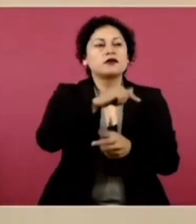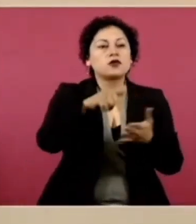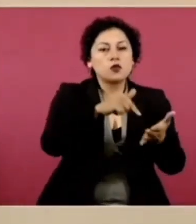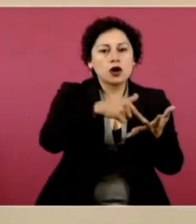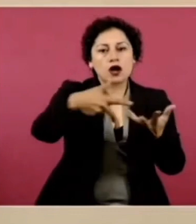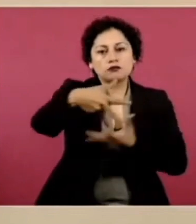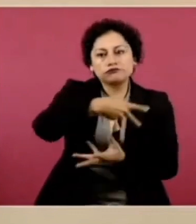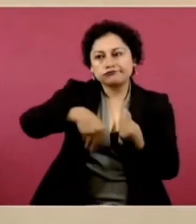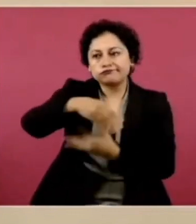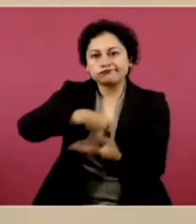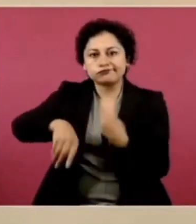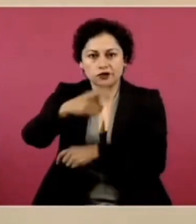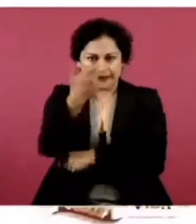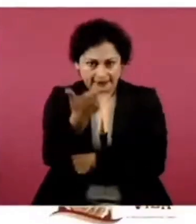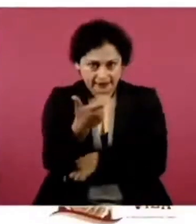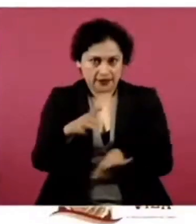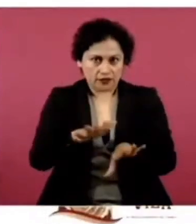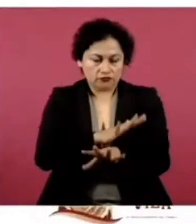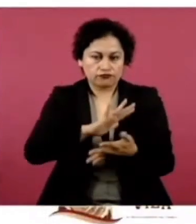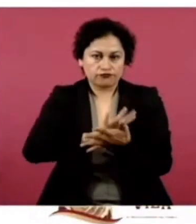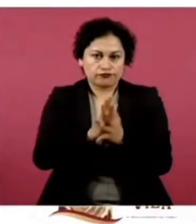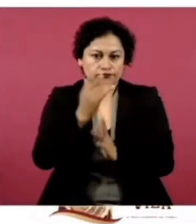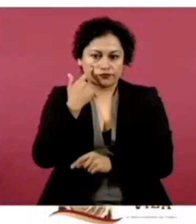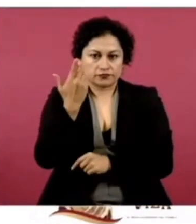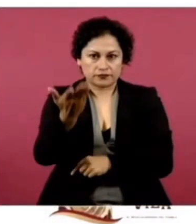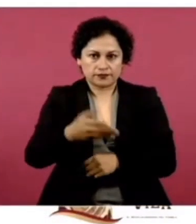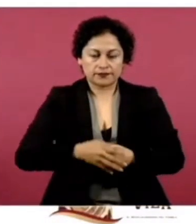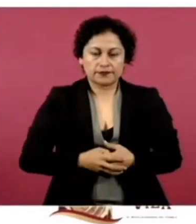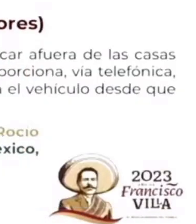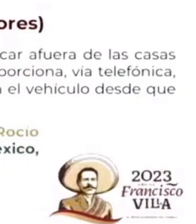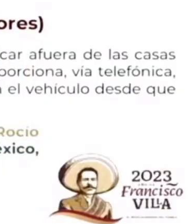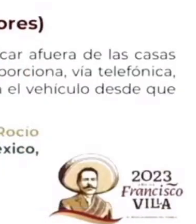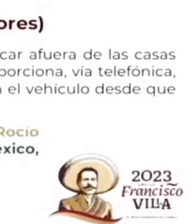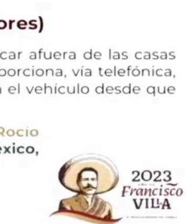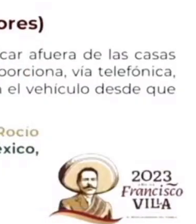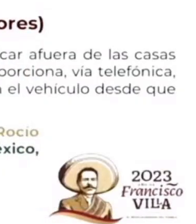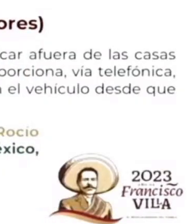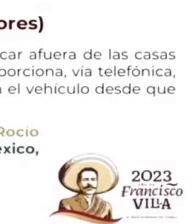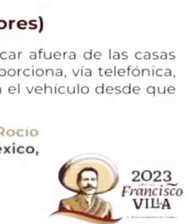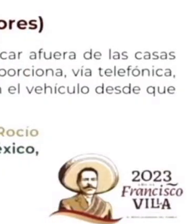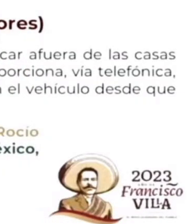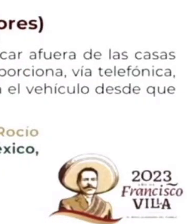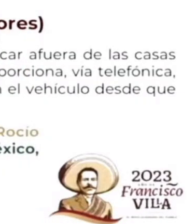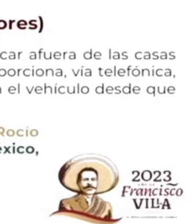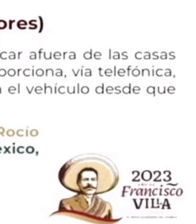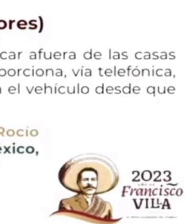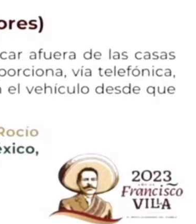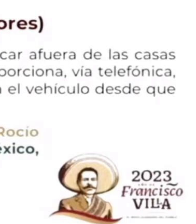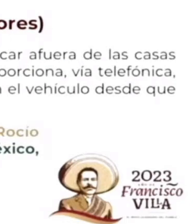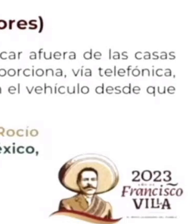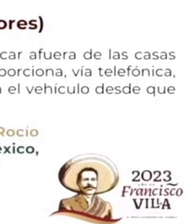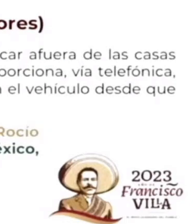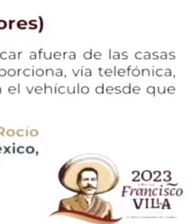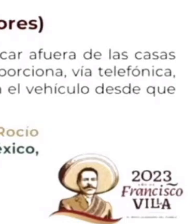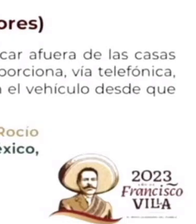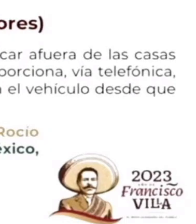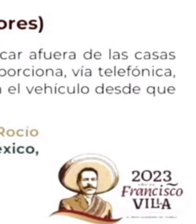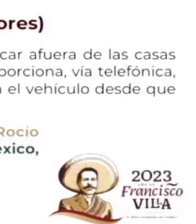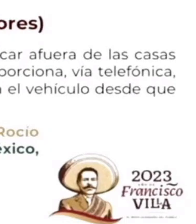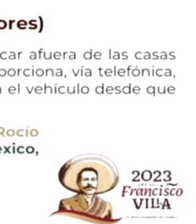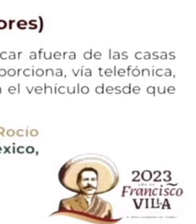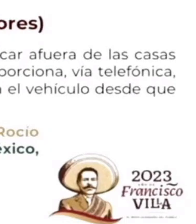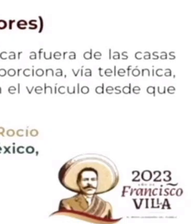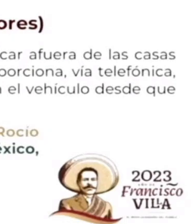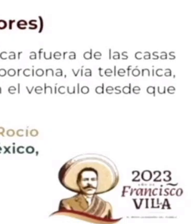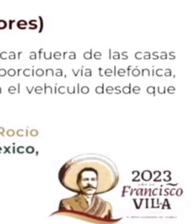cambio que se ubican entre las puertas 2 y 7 del Aeropuerto Internacional de la Ciudad de México. Su función es informar datos de